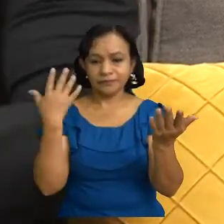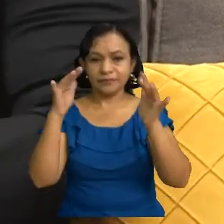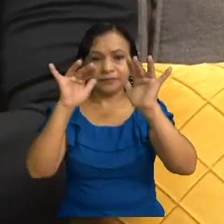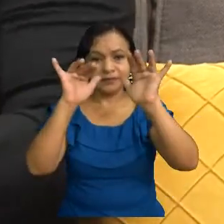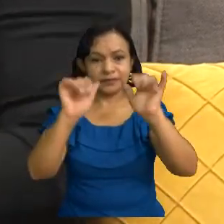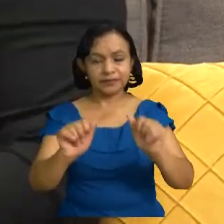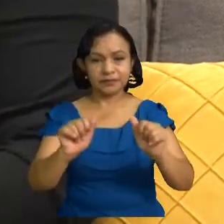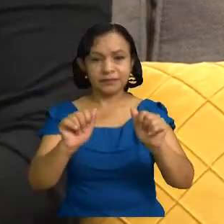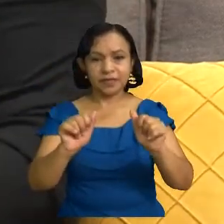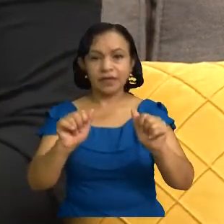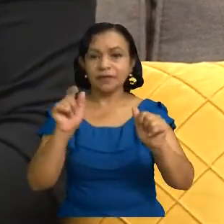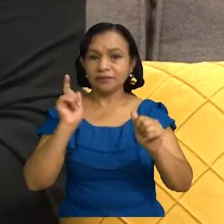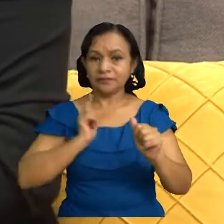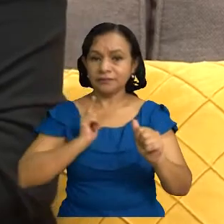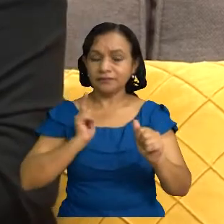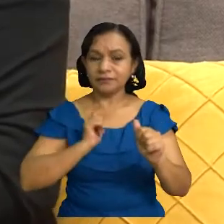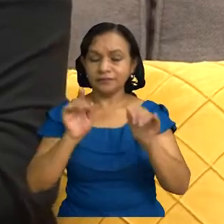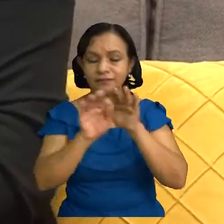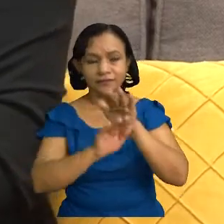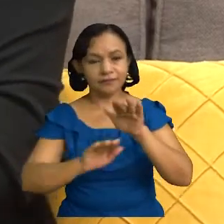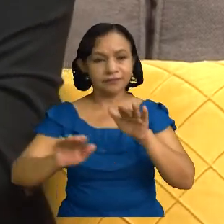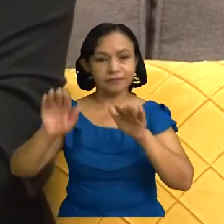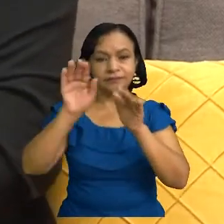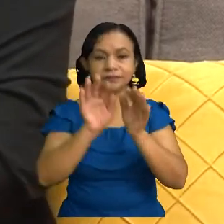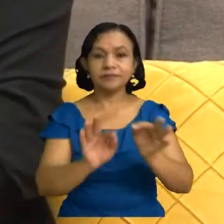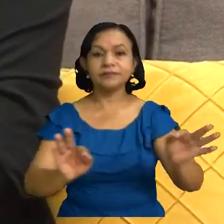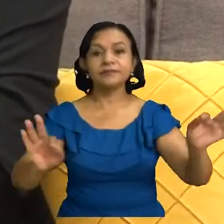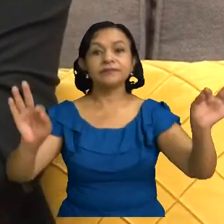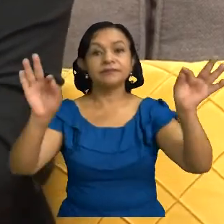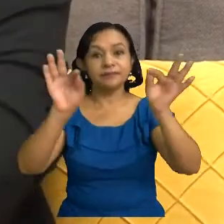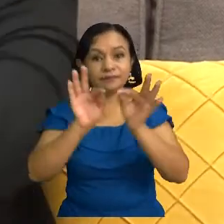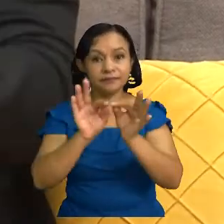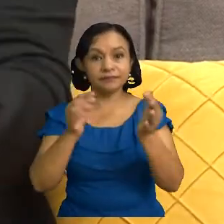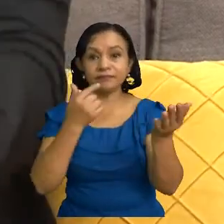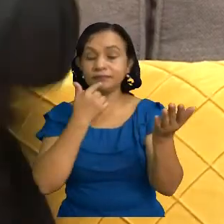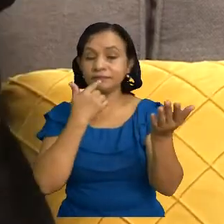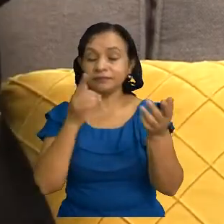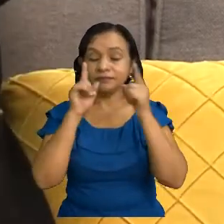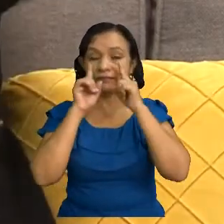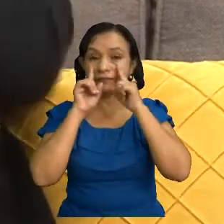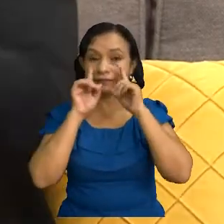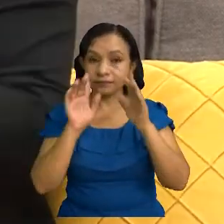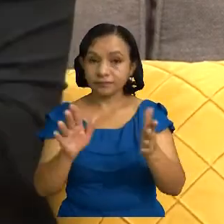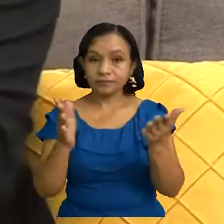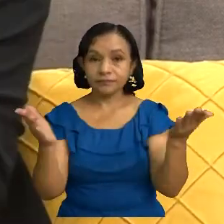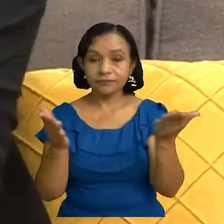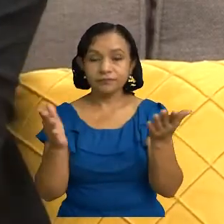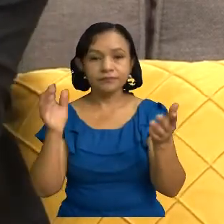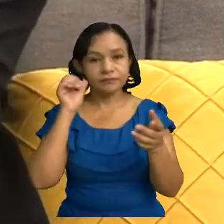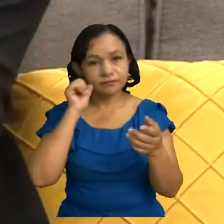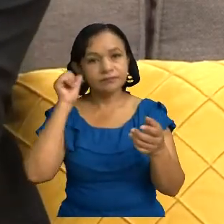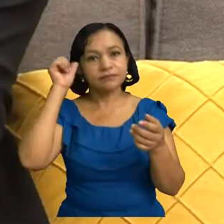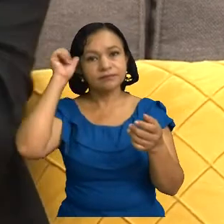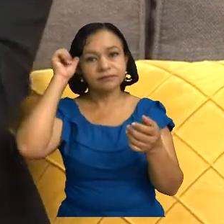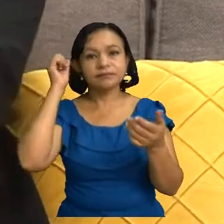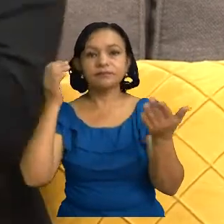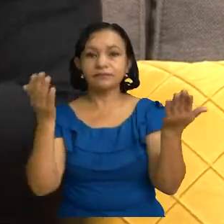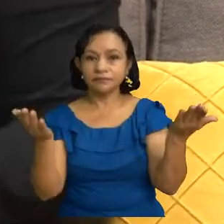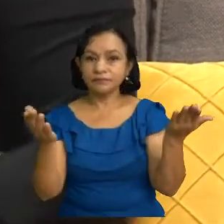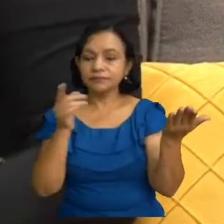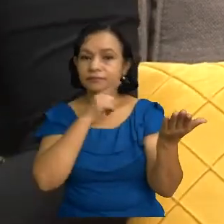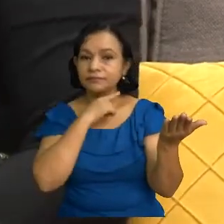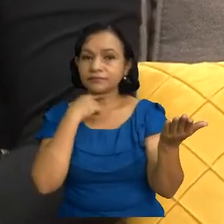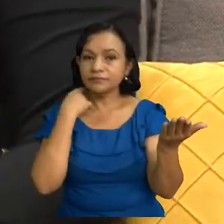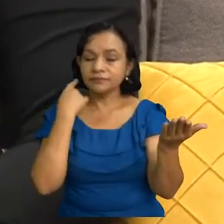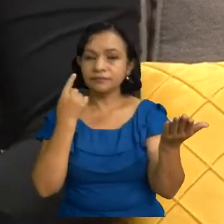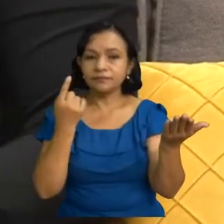para irla a sembrar ahí viene el reto más grande verdad porque es cuidarlo hasta que llegue a ser adulto verdad es un ser